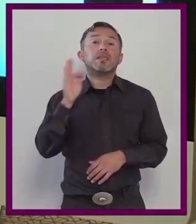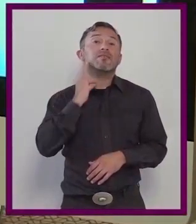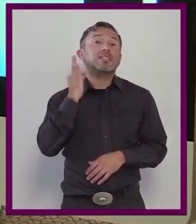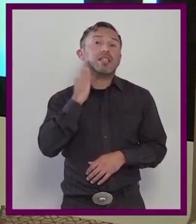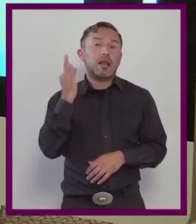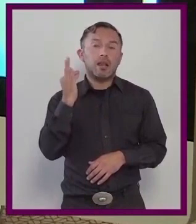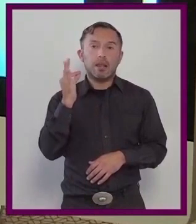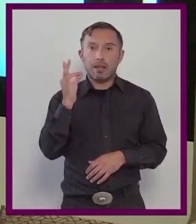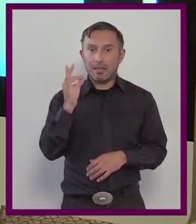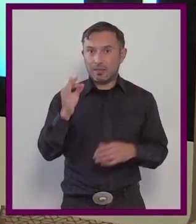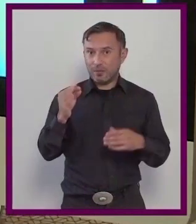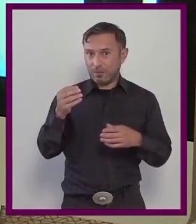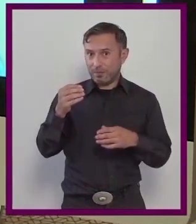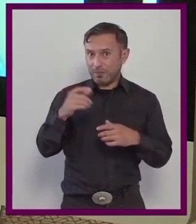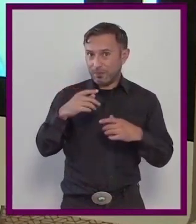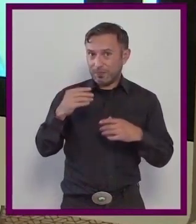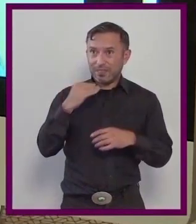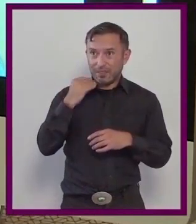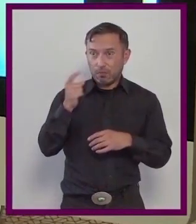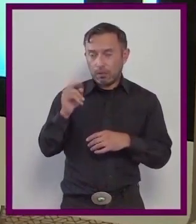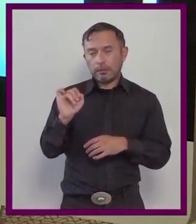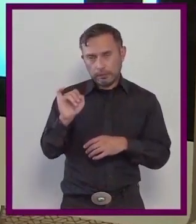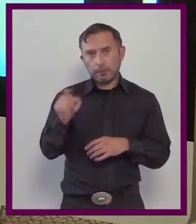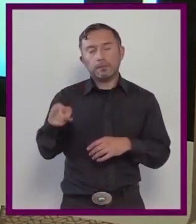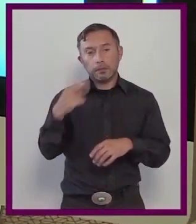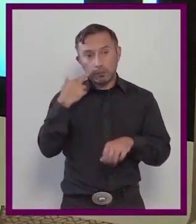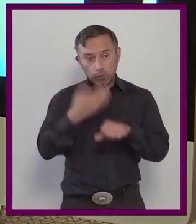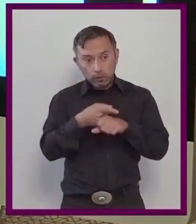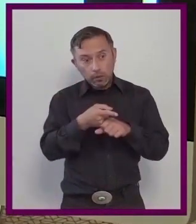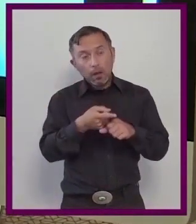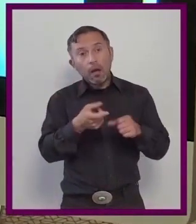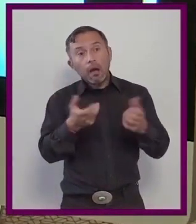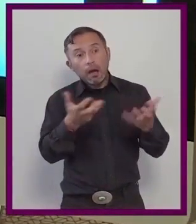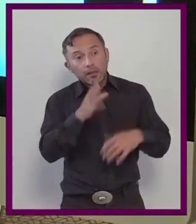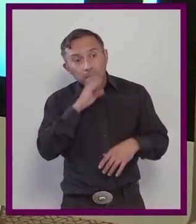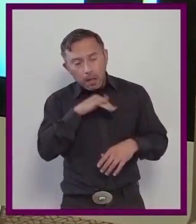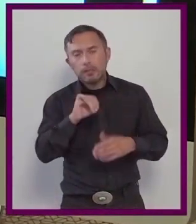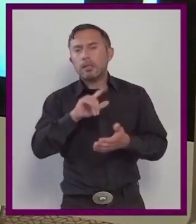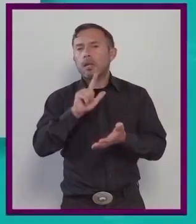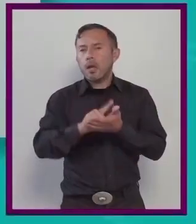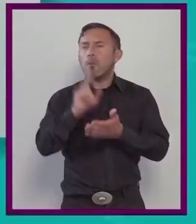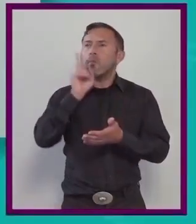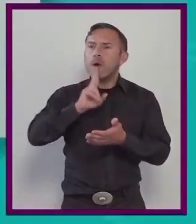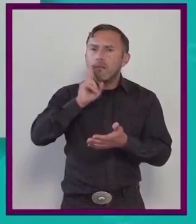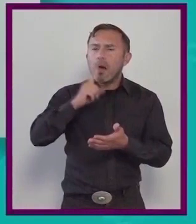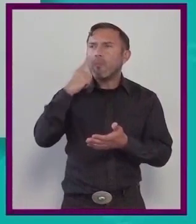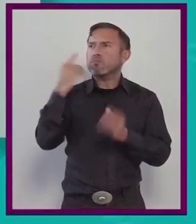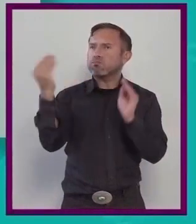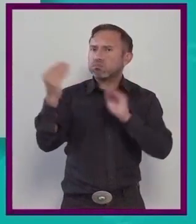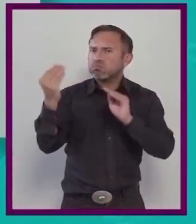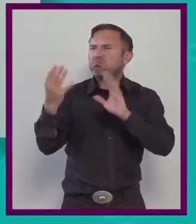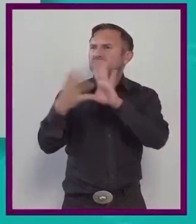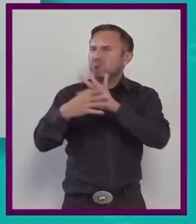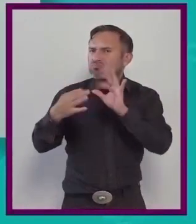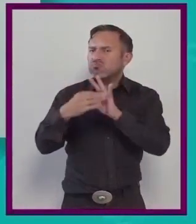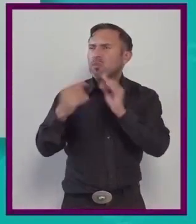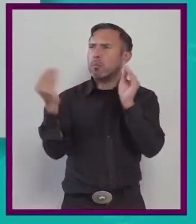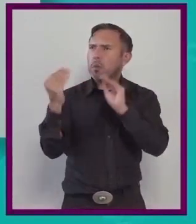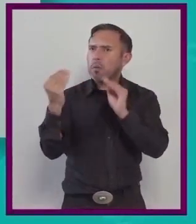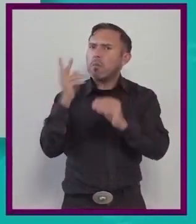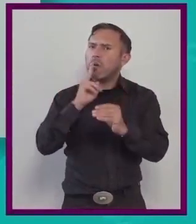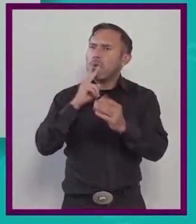demostrar el fiscal es que sí cometió un hecho que la ley señala como delito a través de pruebas, a través de